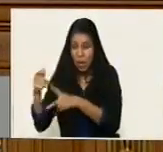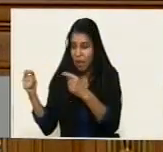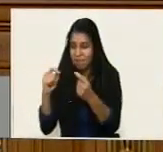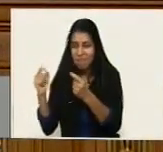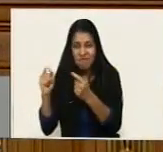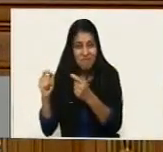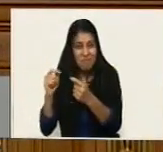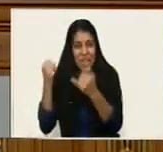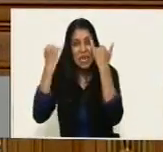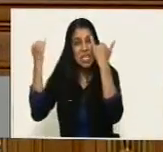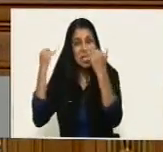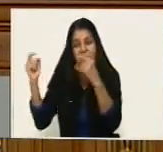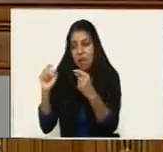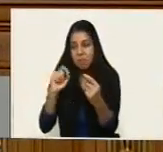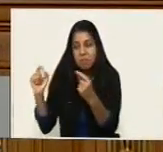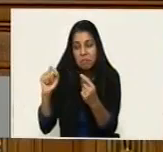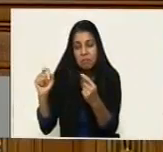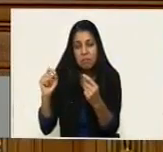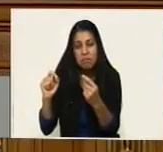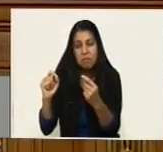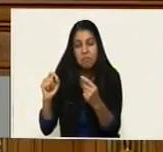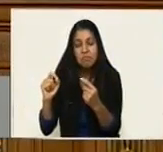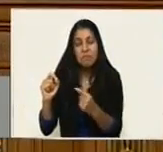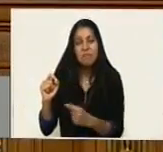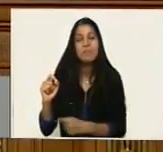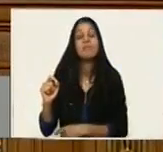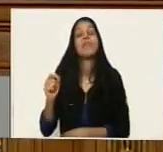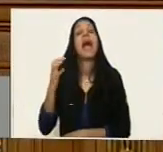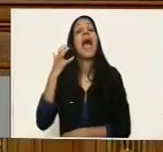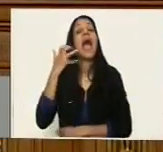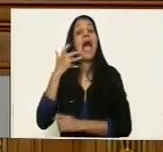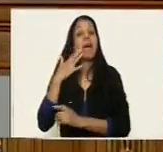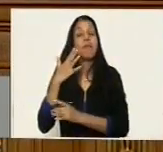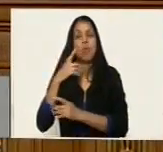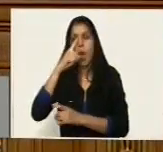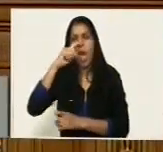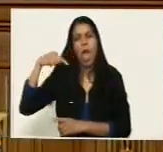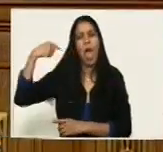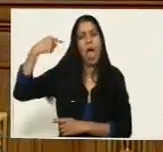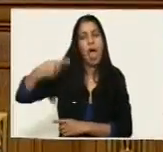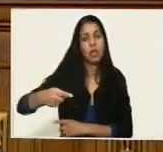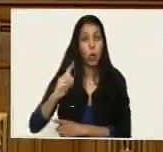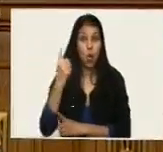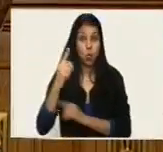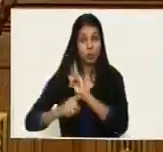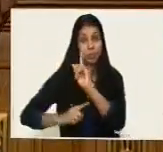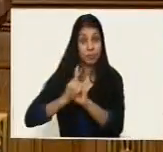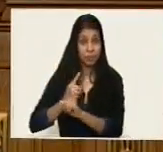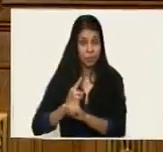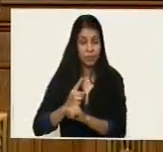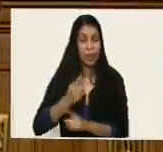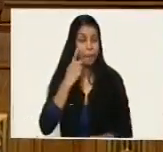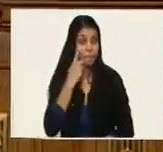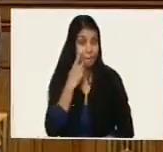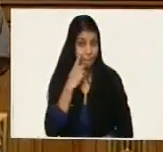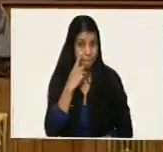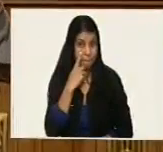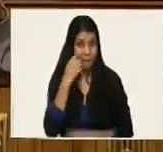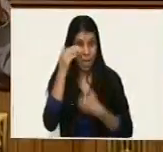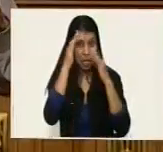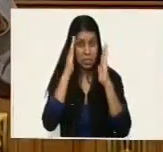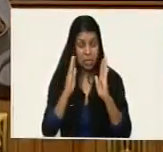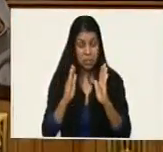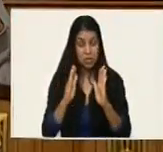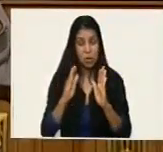del cual es un buen reflejo lo que ocurrió un año después, porque fíjense ustedes qué cosa, ¿no? Un año